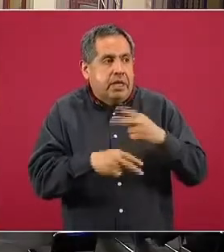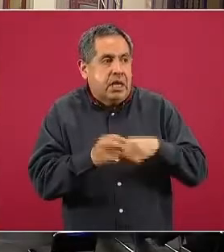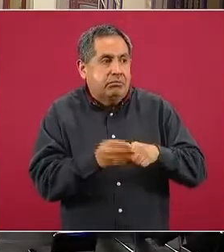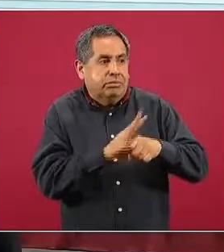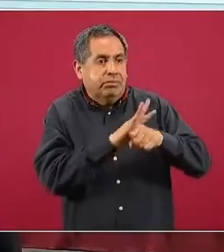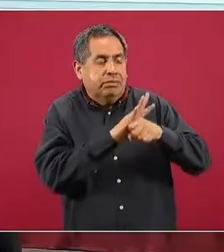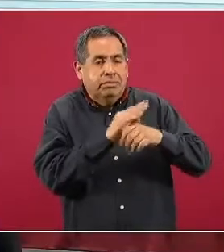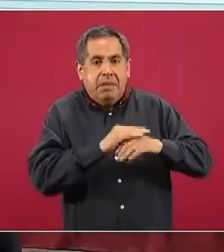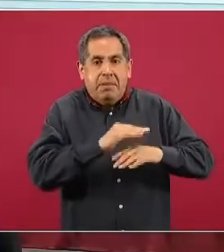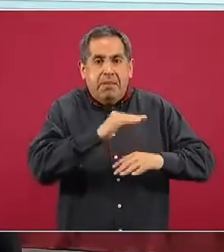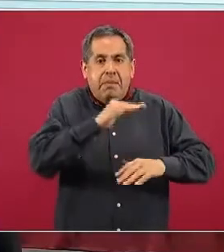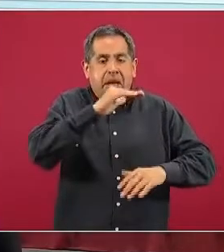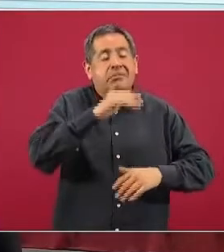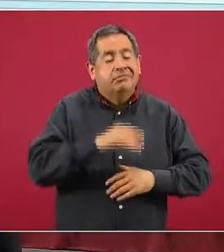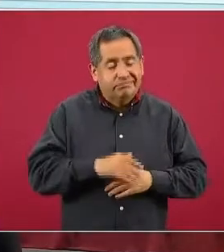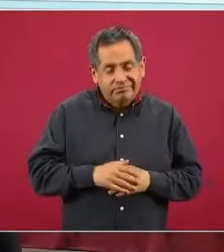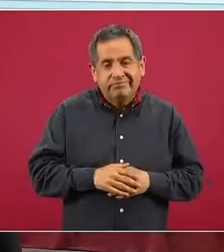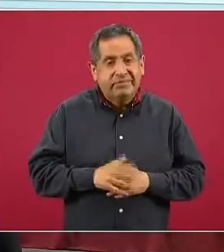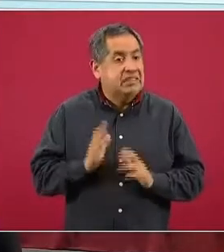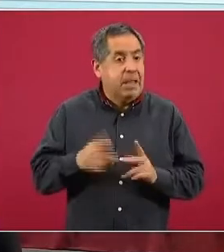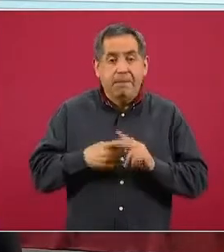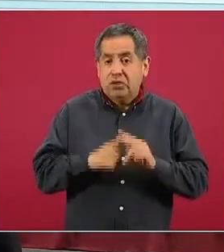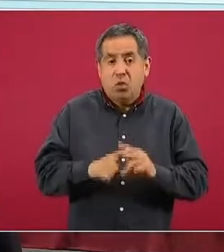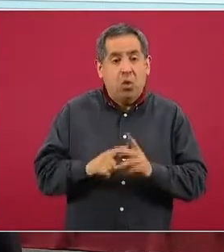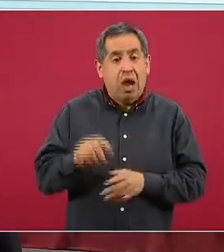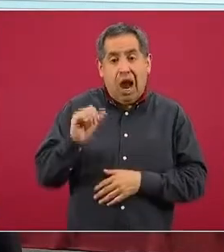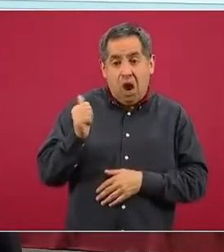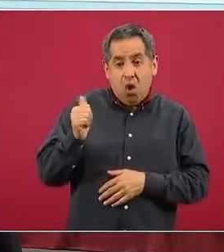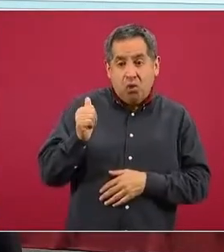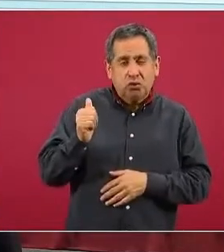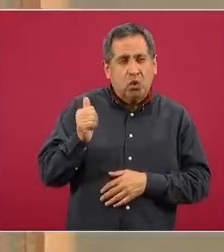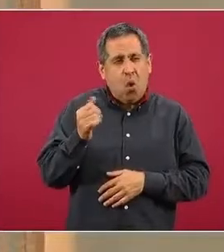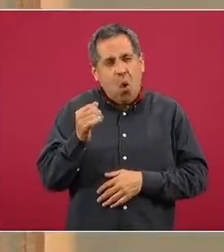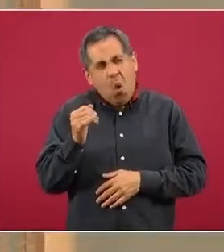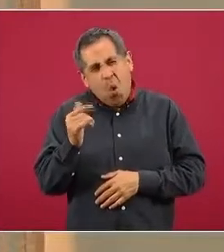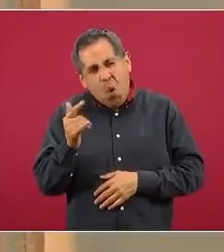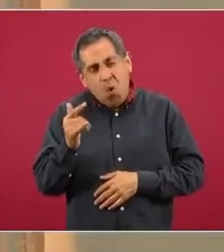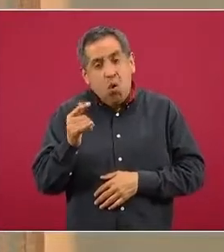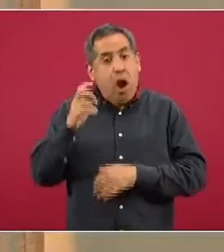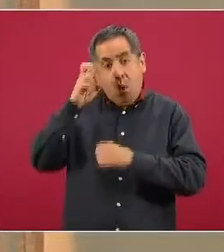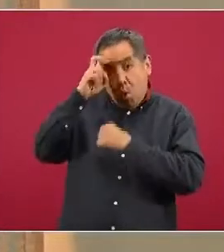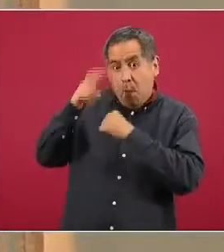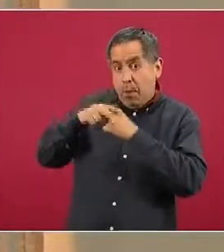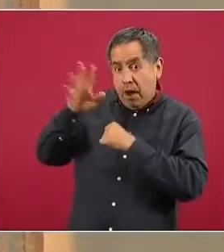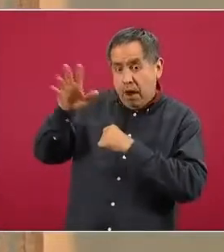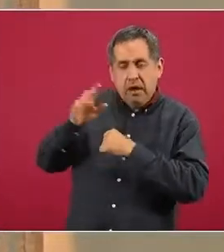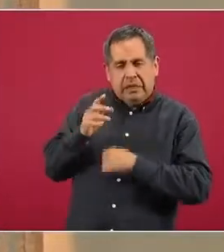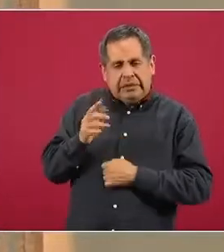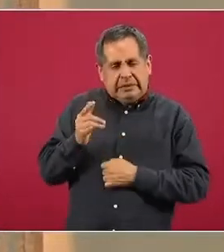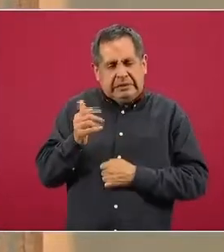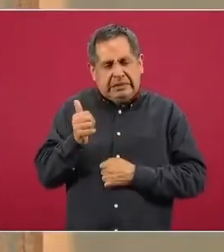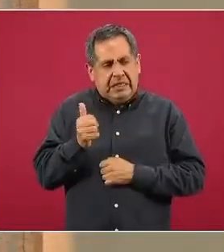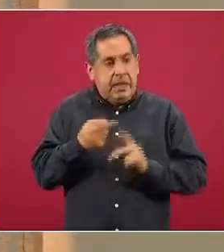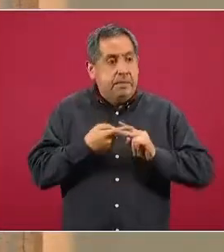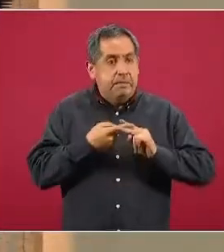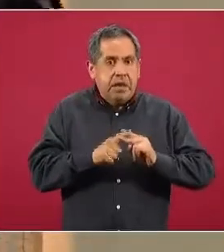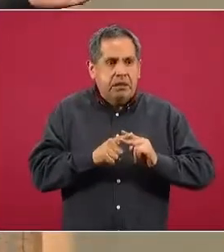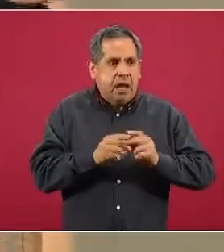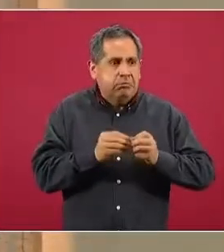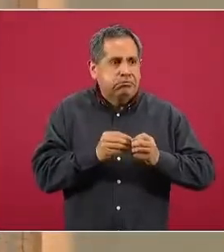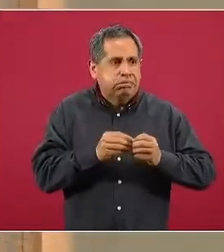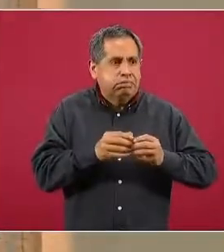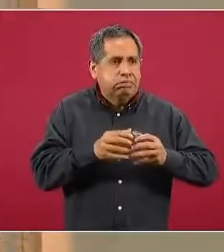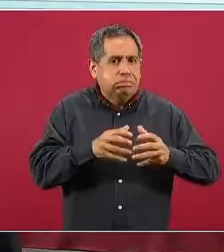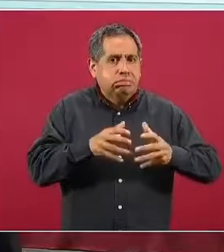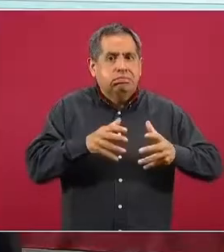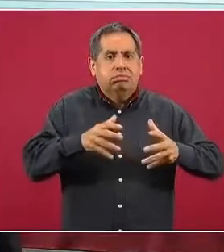está ocurriendo desde el mes de agosto o fines de julio en Europa, en los países europeos occidentales. Enseguida